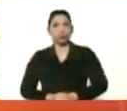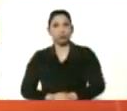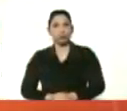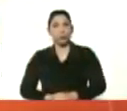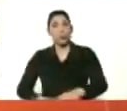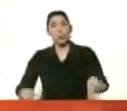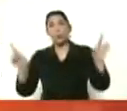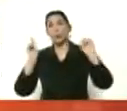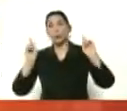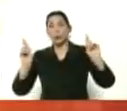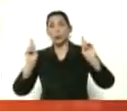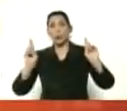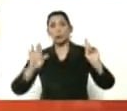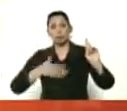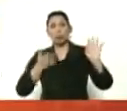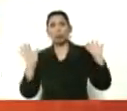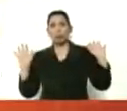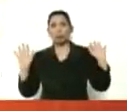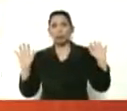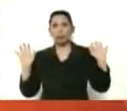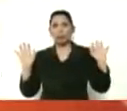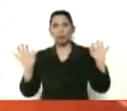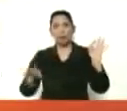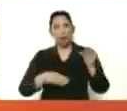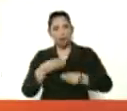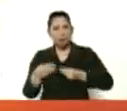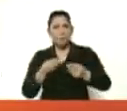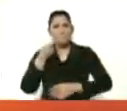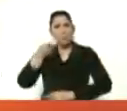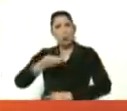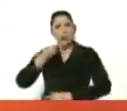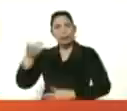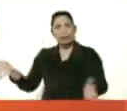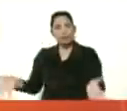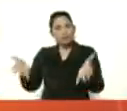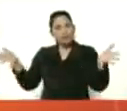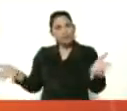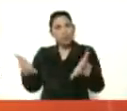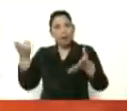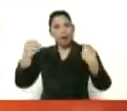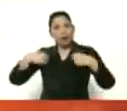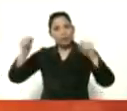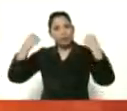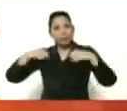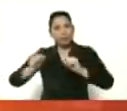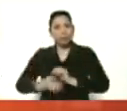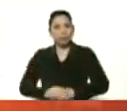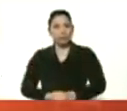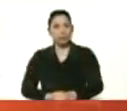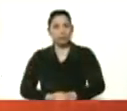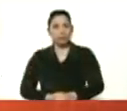Ojalá esto subiera, ¿verdad? Pudiéramos hacer una política de motivación del ejercicio.